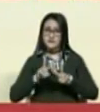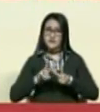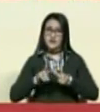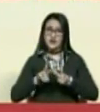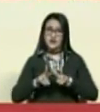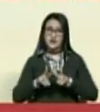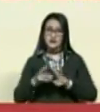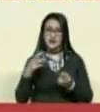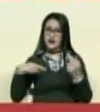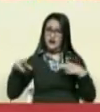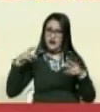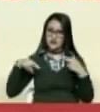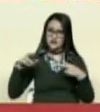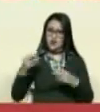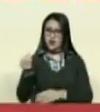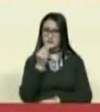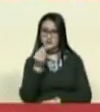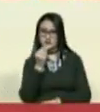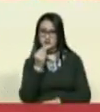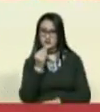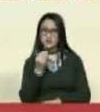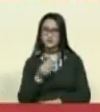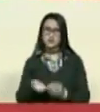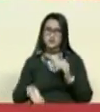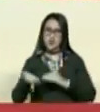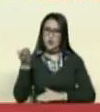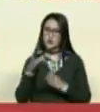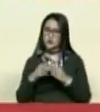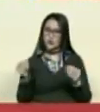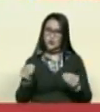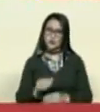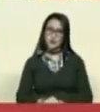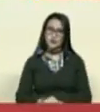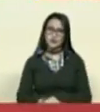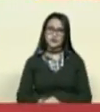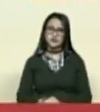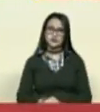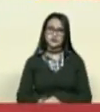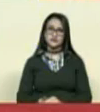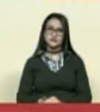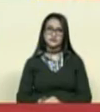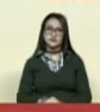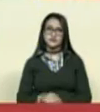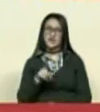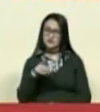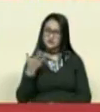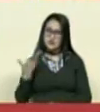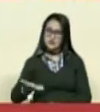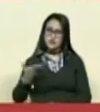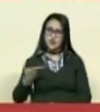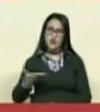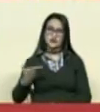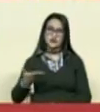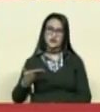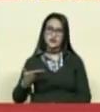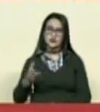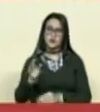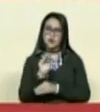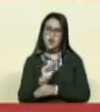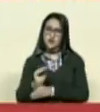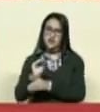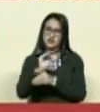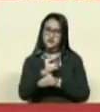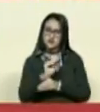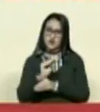en recreación, en alimentación. Es un elemento vital, componente de protección del